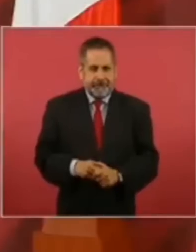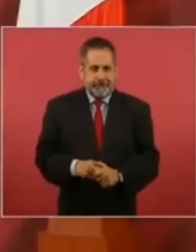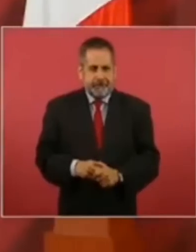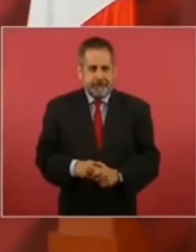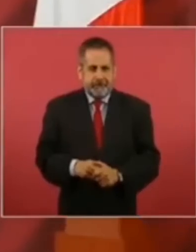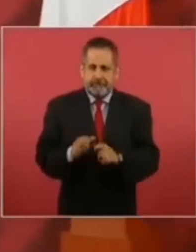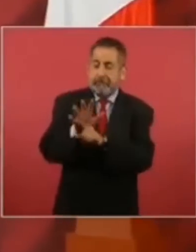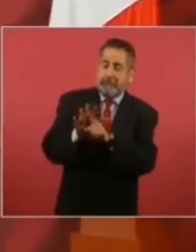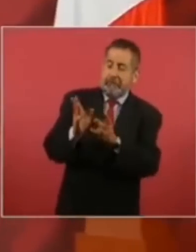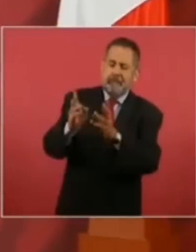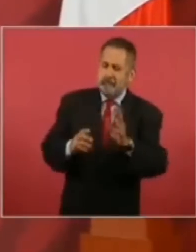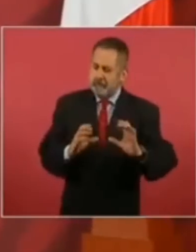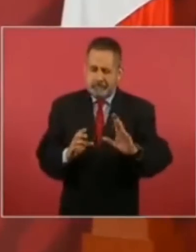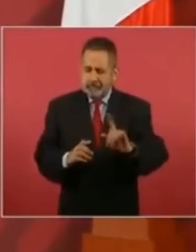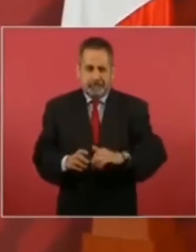queridos gatos.